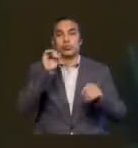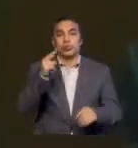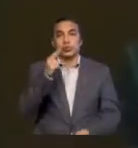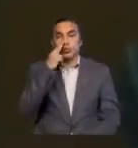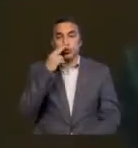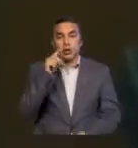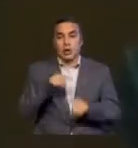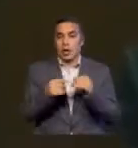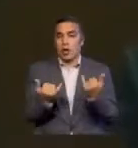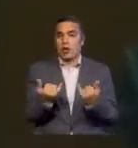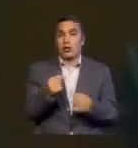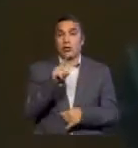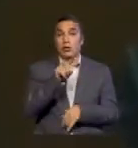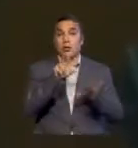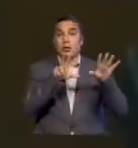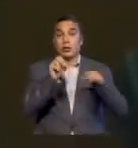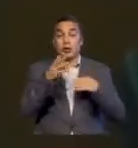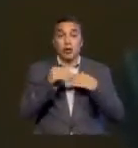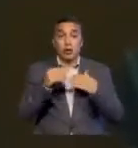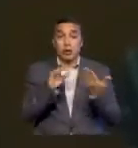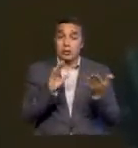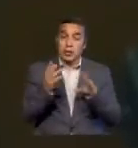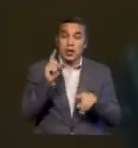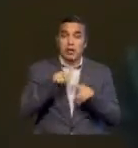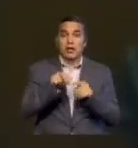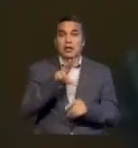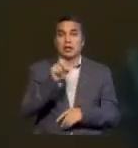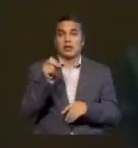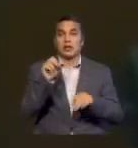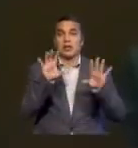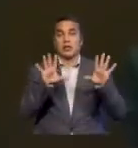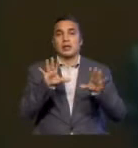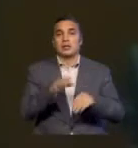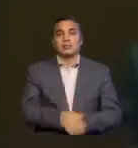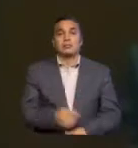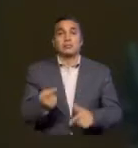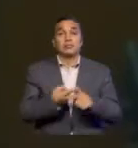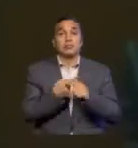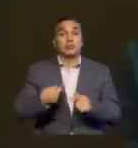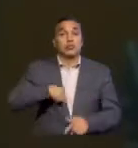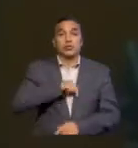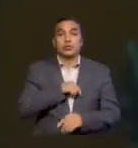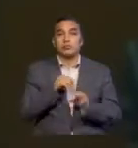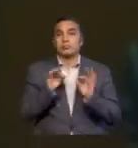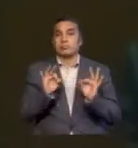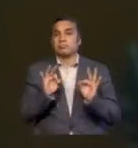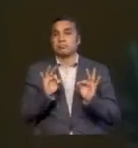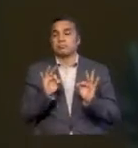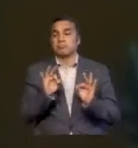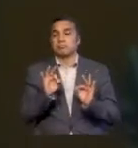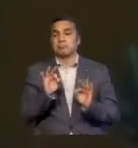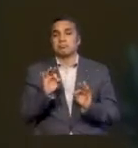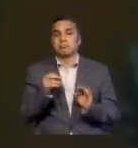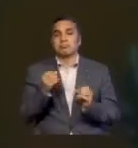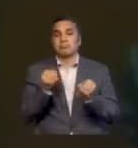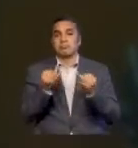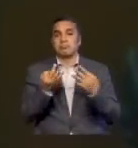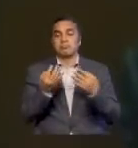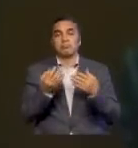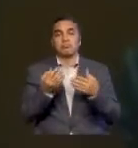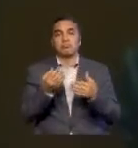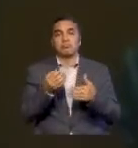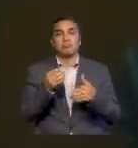a la fecha de 180 dólares en promedio a 310 es decir estamos en camino a situarnos en las cifras